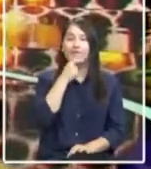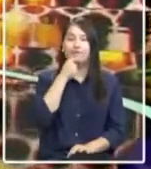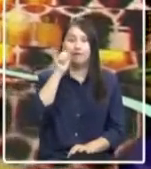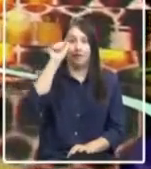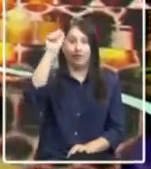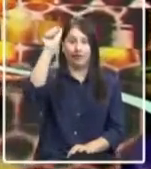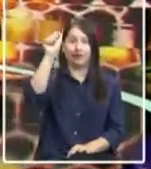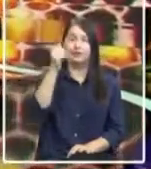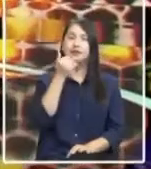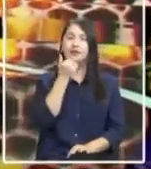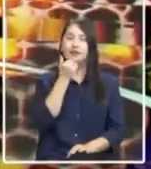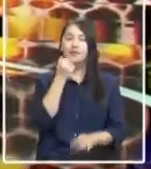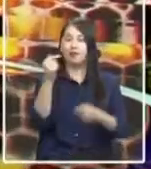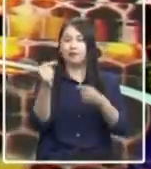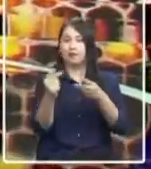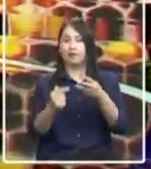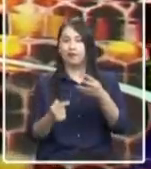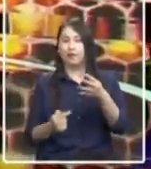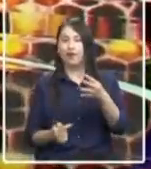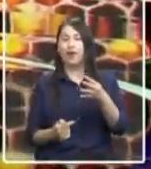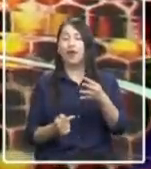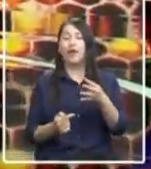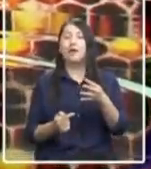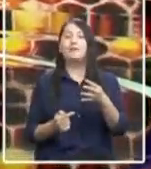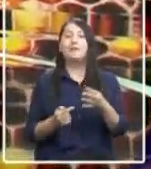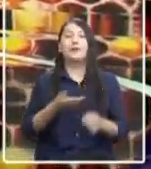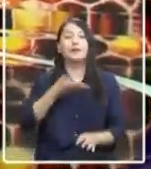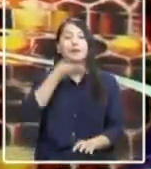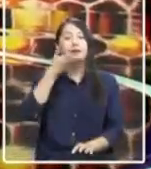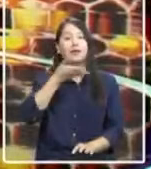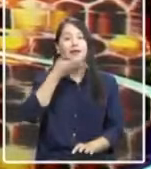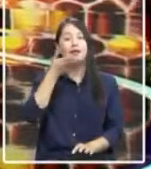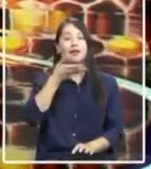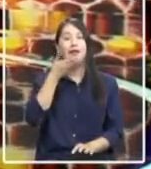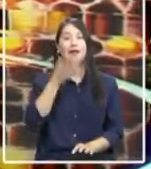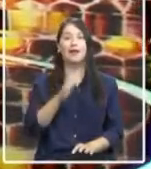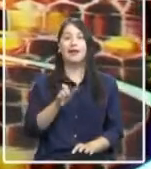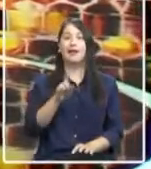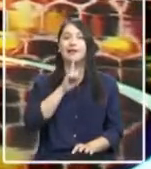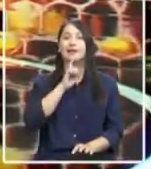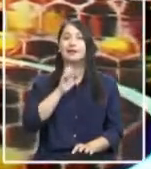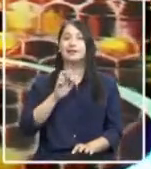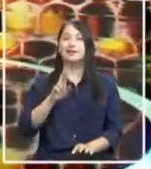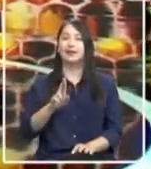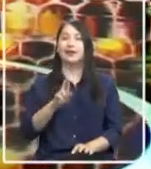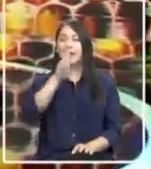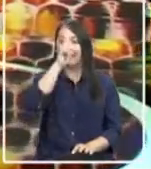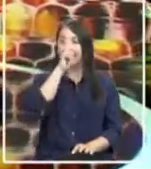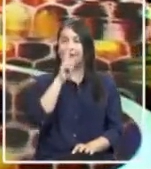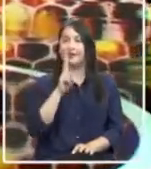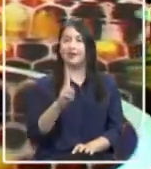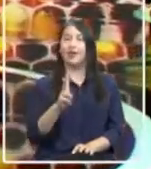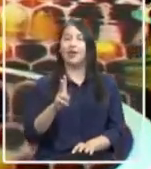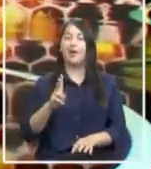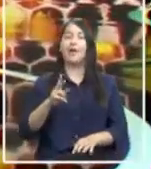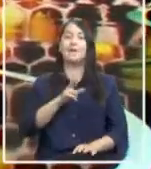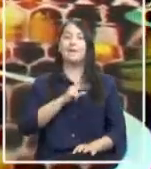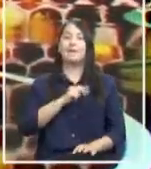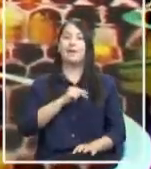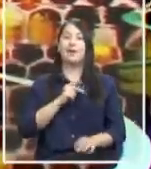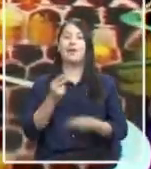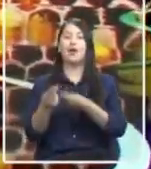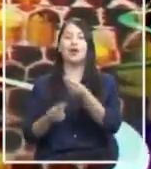una veintena de expositores, de los cuales destaca sin duda Esther Duflo, Nobel de Economía del año 2019, que nos habló sobre